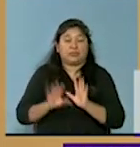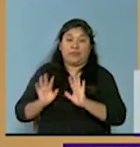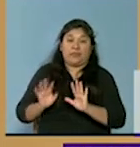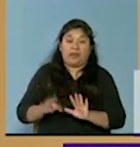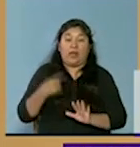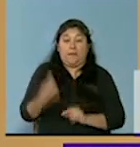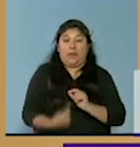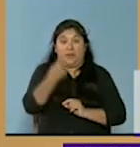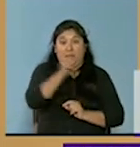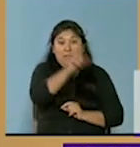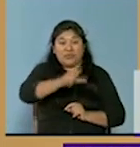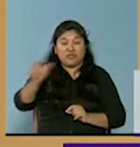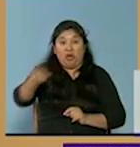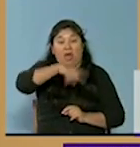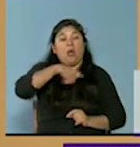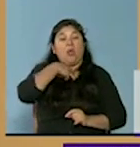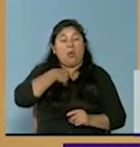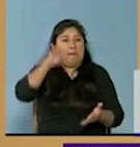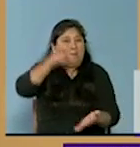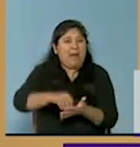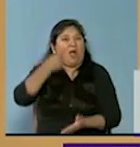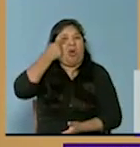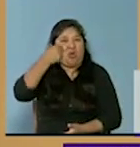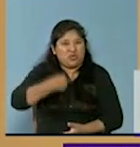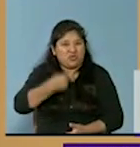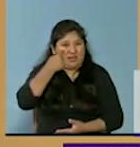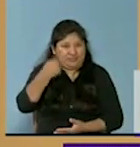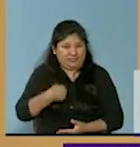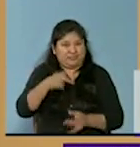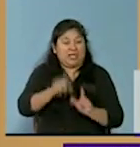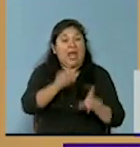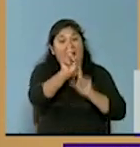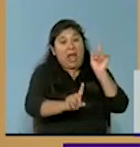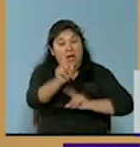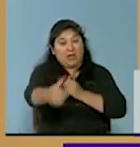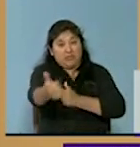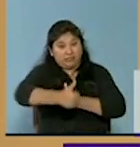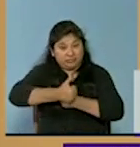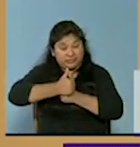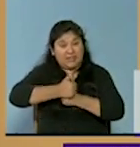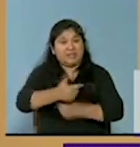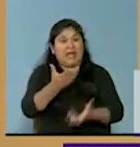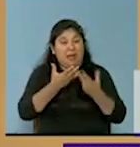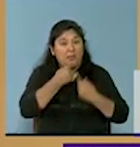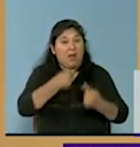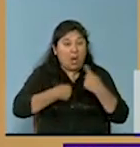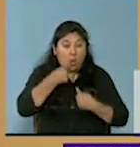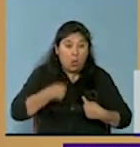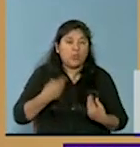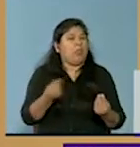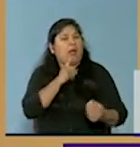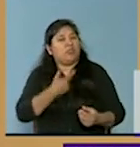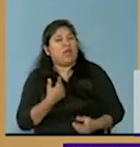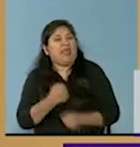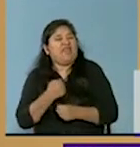conocernos un poco más y acercarse aunque sea preguntar cómo es nuestro trabajo que es lo que vemos